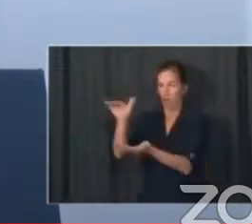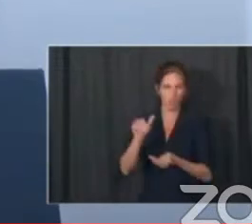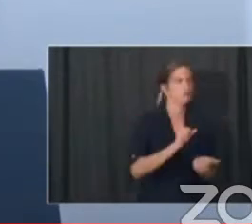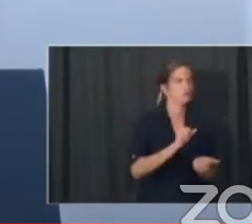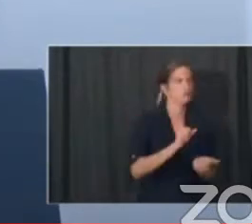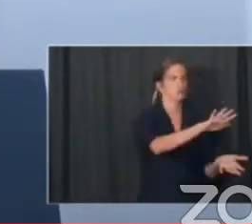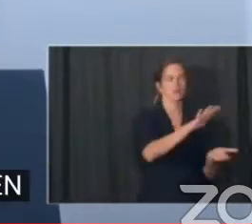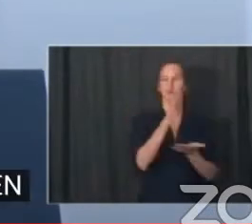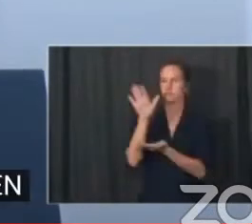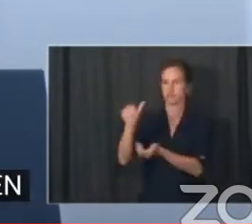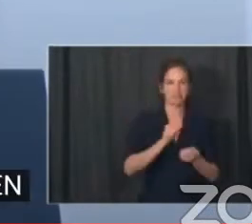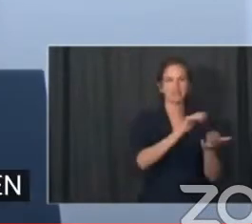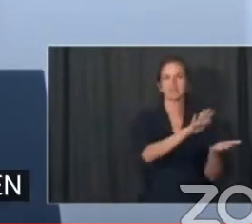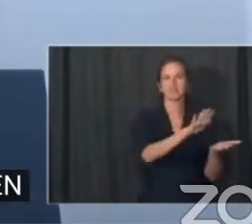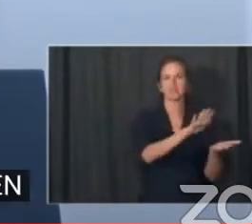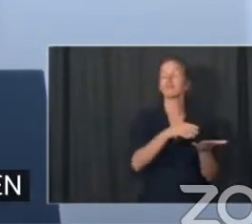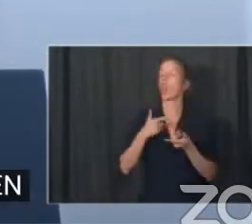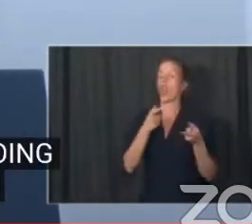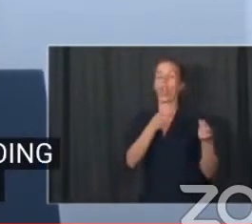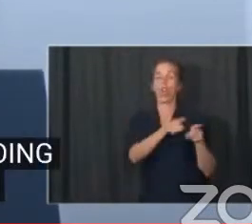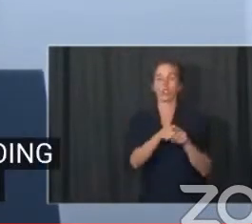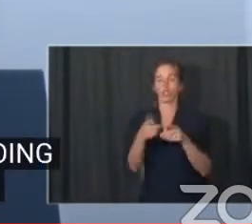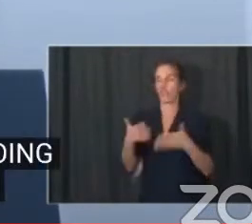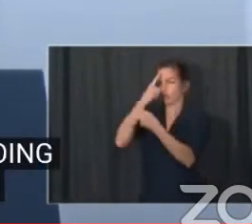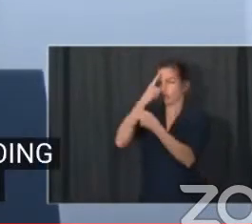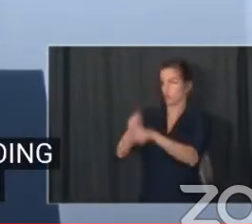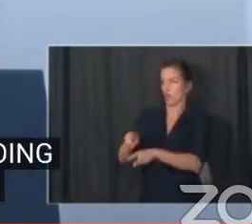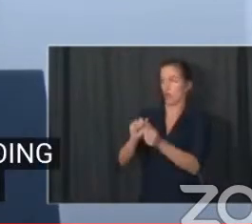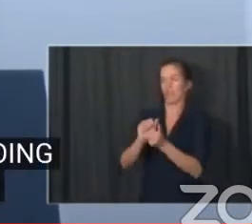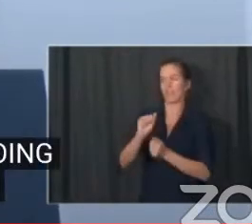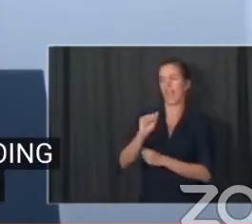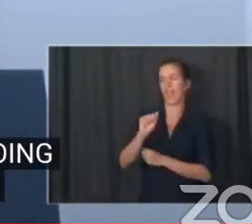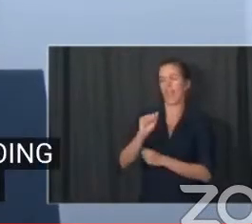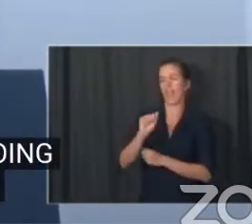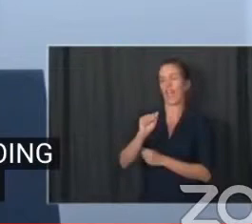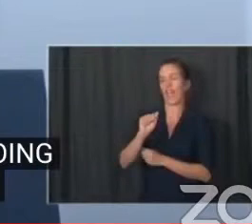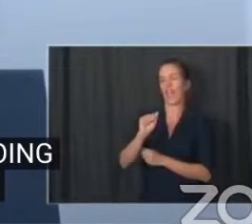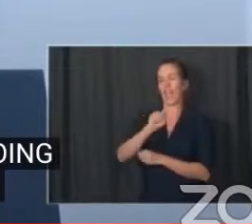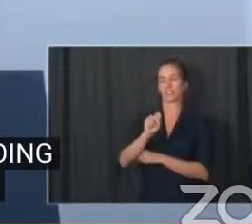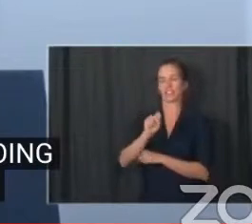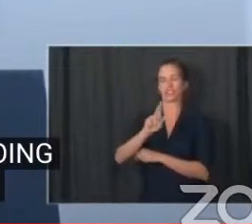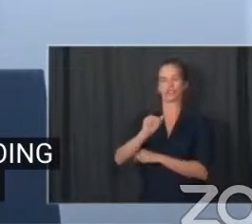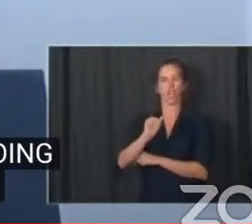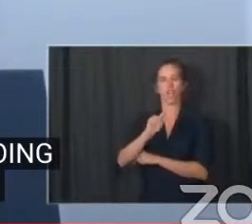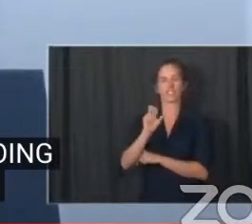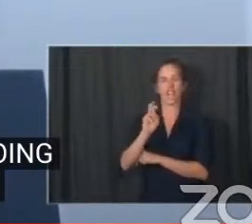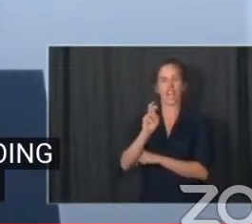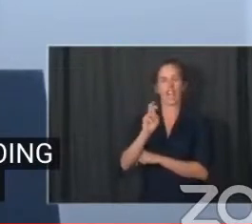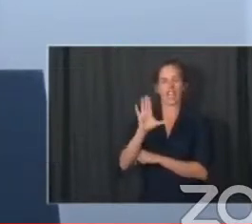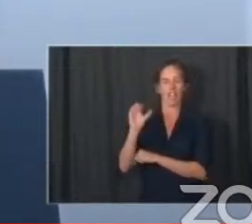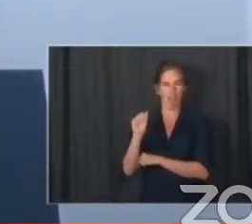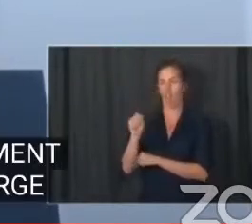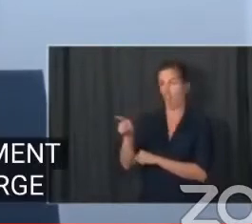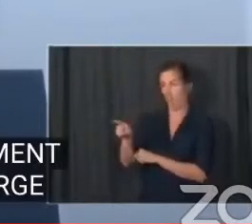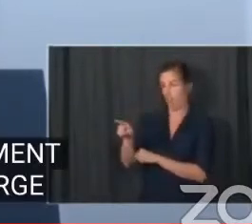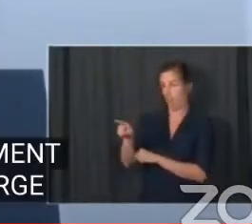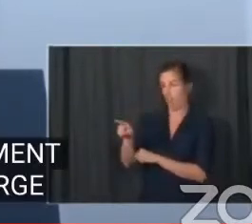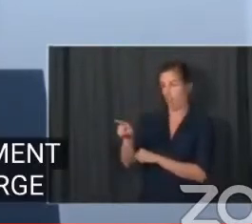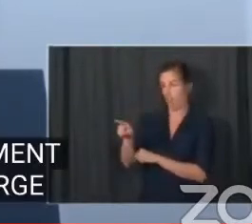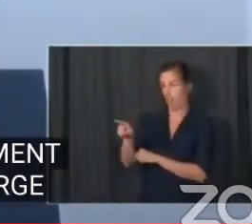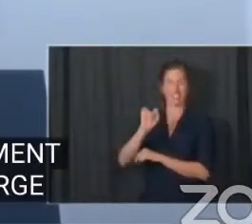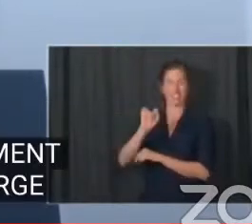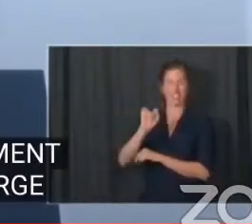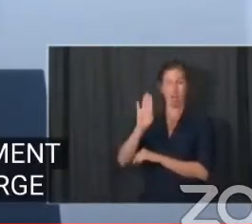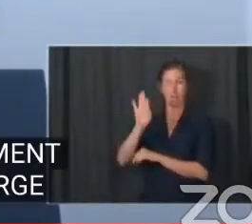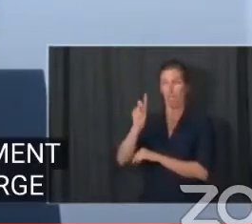tratamientos estarán disponibles completamente para los pacientes. Serán enviados a más lugares. Estamos listos